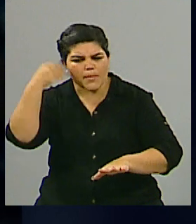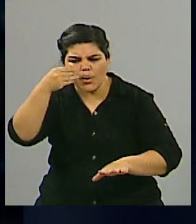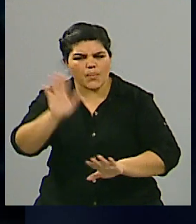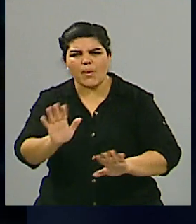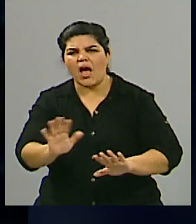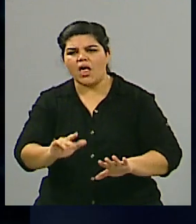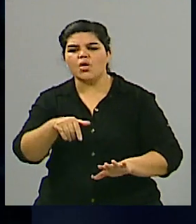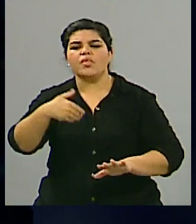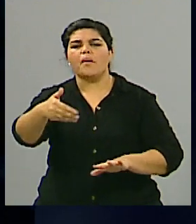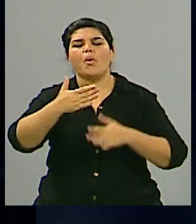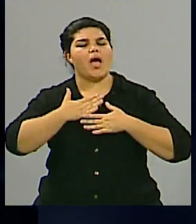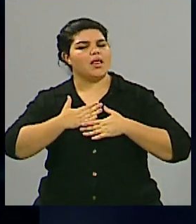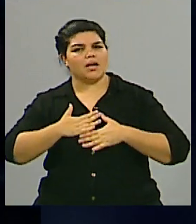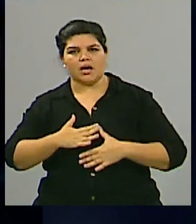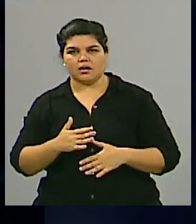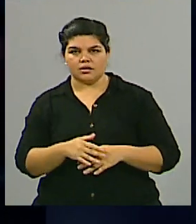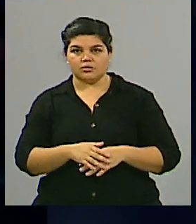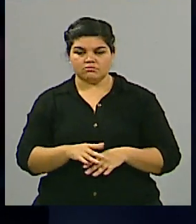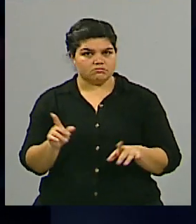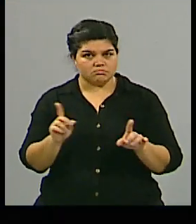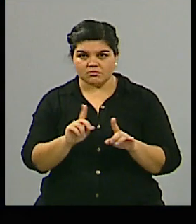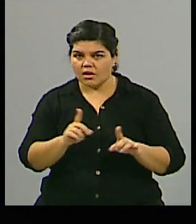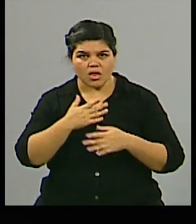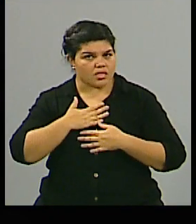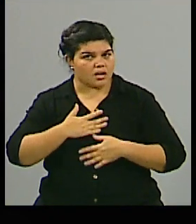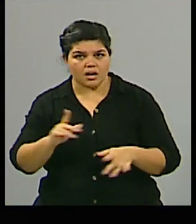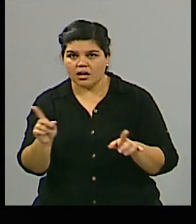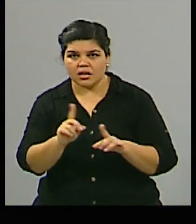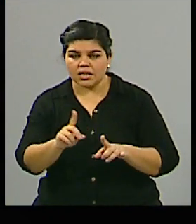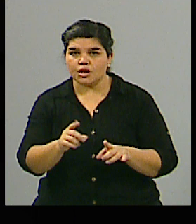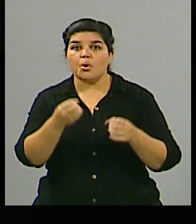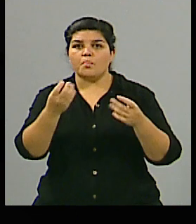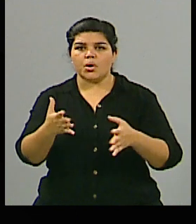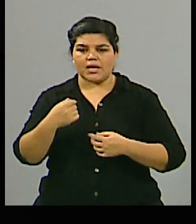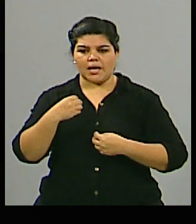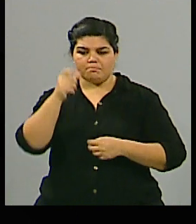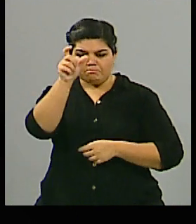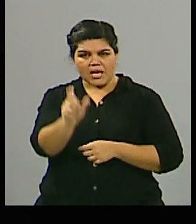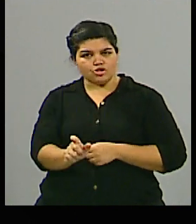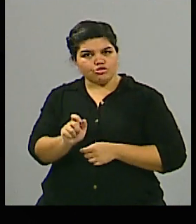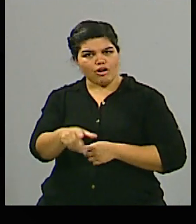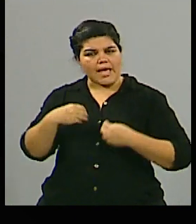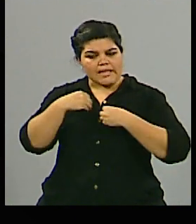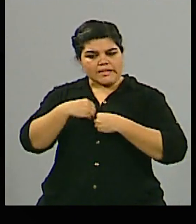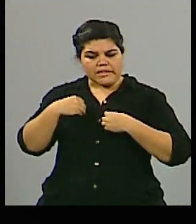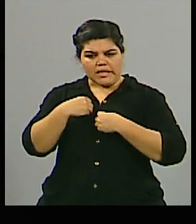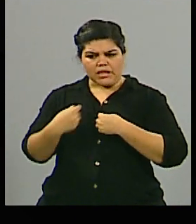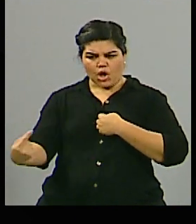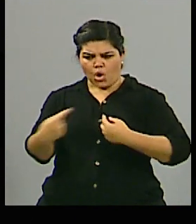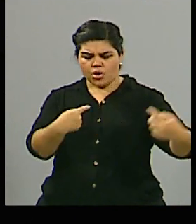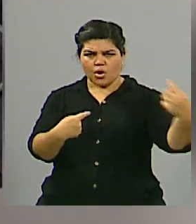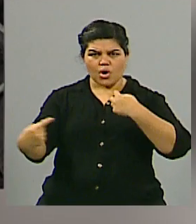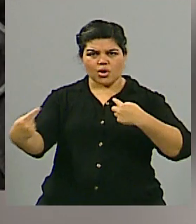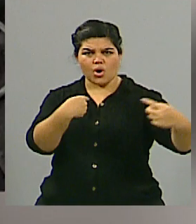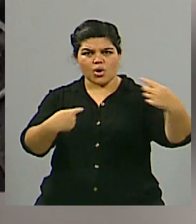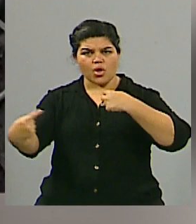pasar, porque no pasa y porque si alguien percibe o se siente violentado en cualquiera de estos aspectos que decimos,